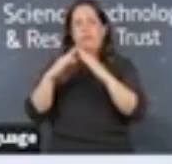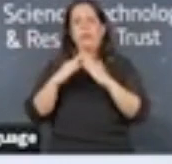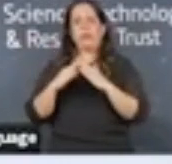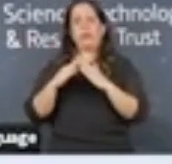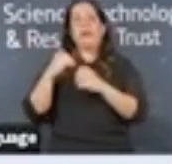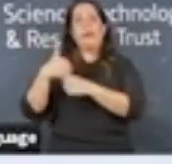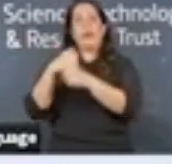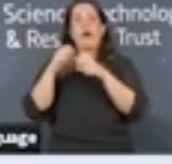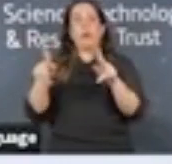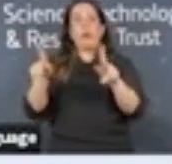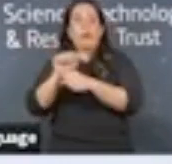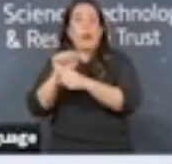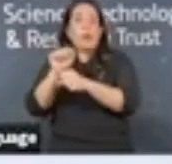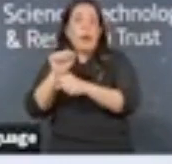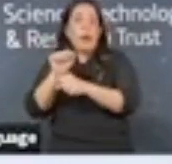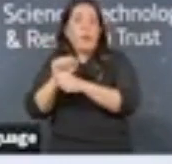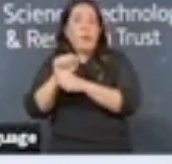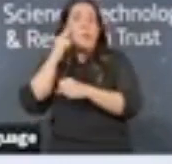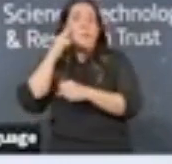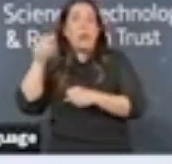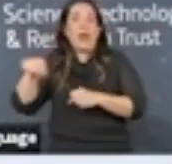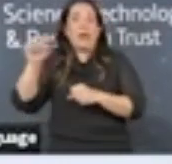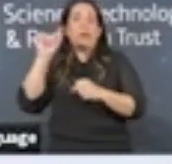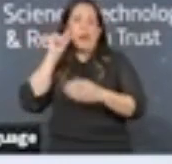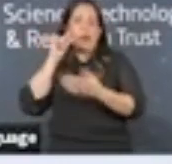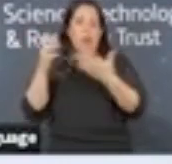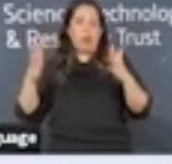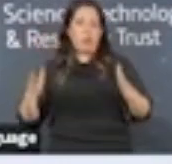oportunidades de trabajo para estos graduados,